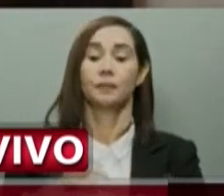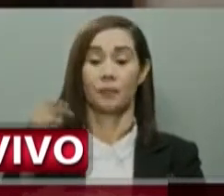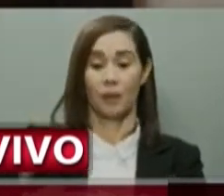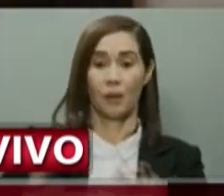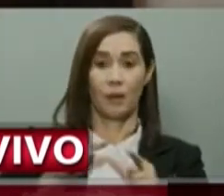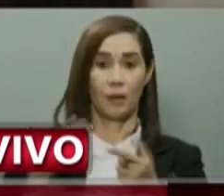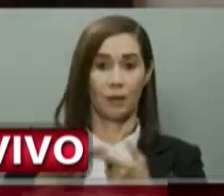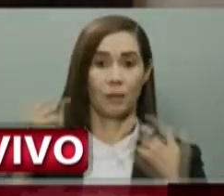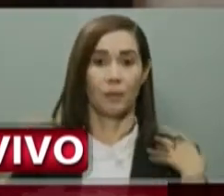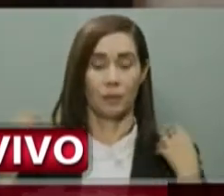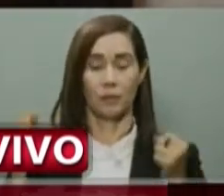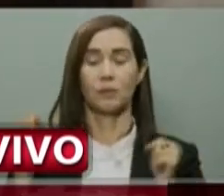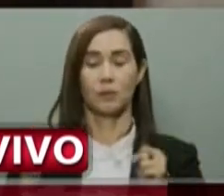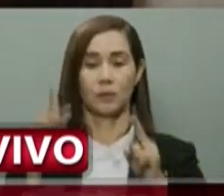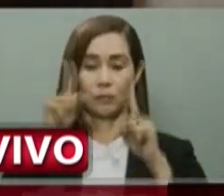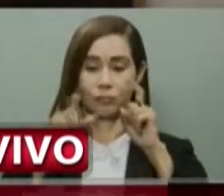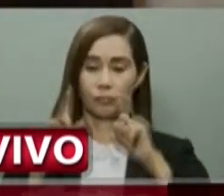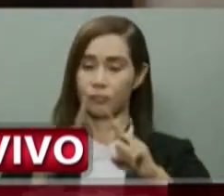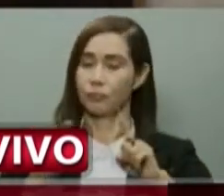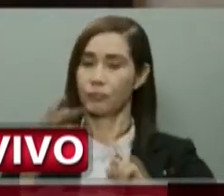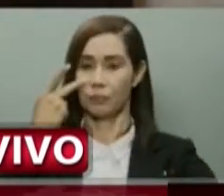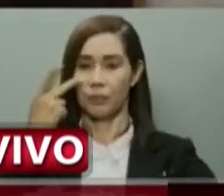El Gabinete de Salud sí está estudiando